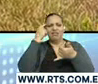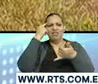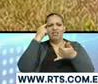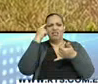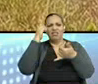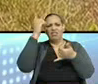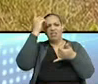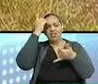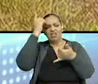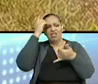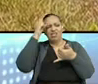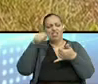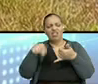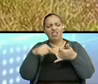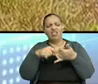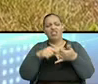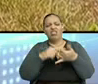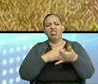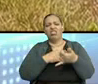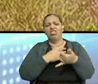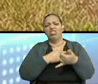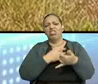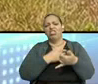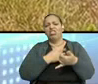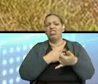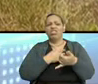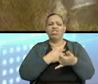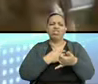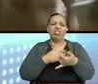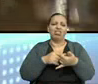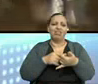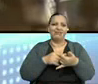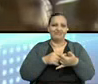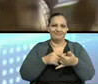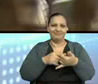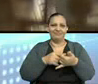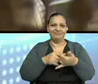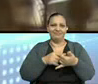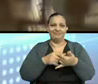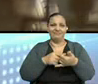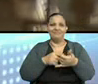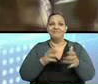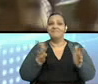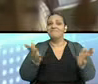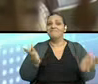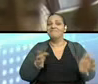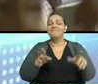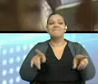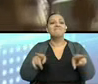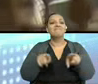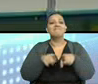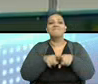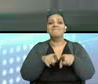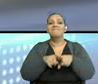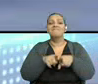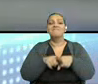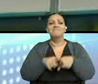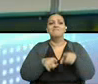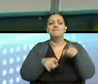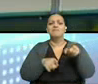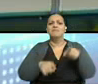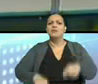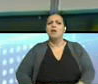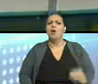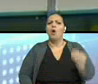país, normalmente la vida se reduce a una mínima distancia